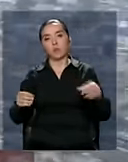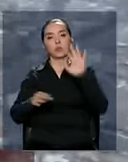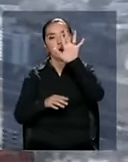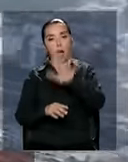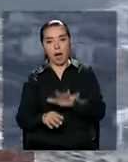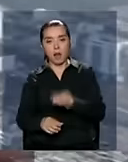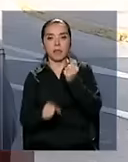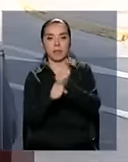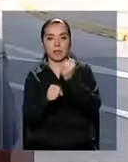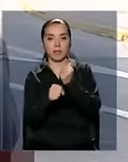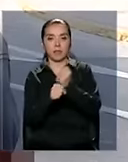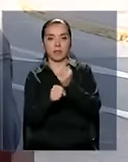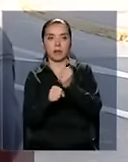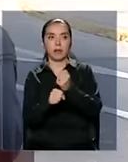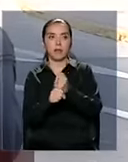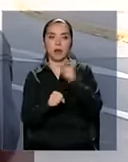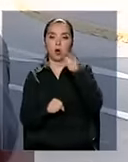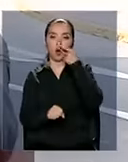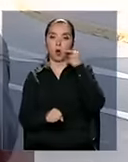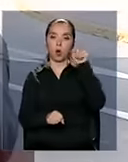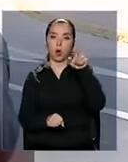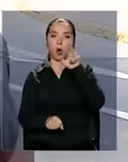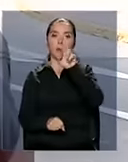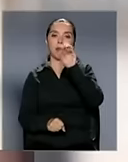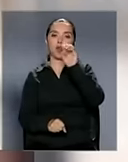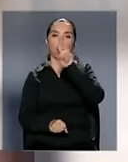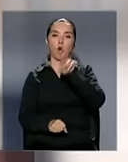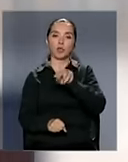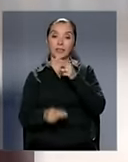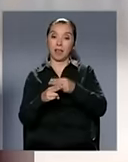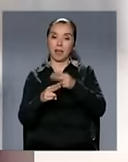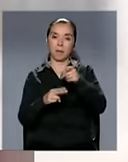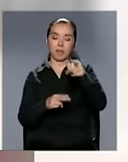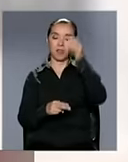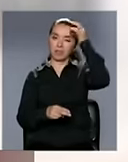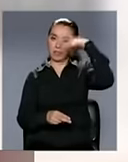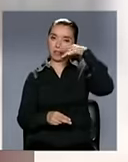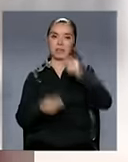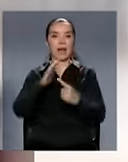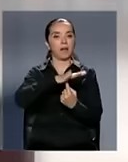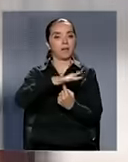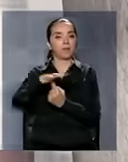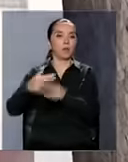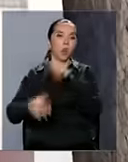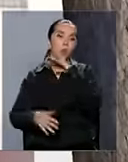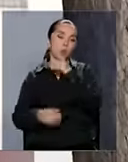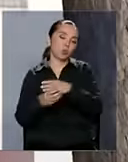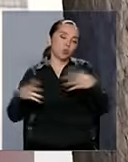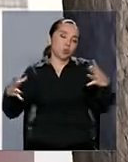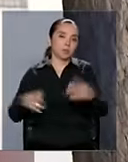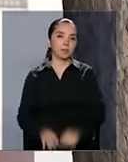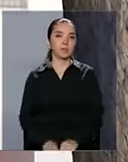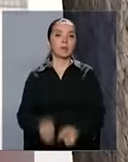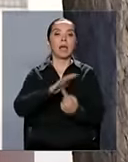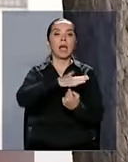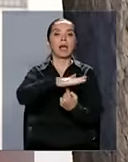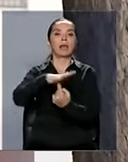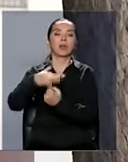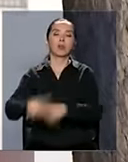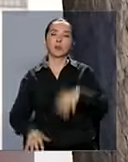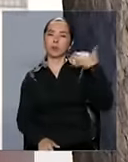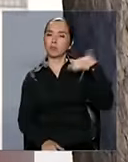características. Alonso Rossi fue piloto aeropolicial por 10 años, sabe de la gran versatilidad de estas naves. El helicóptero en sí es